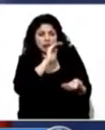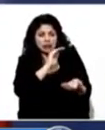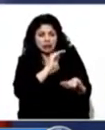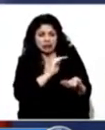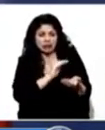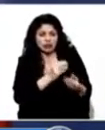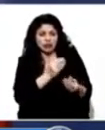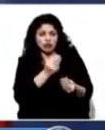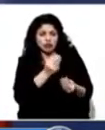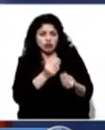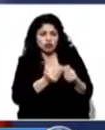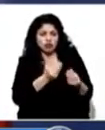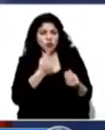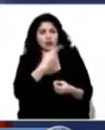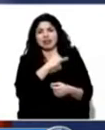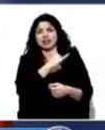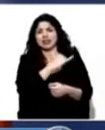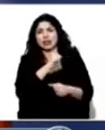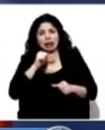amplia que estamos llevando adelante.